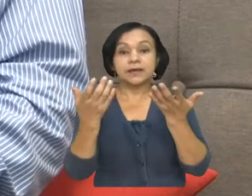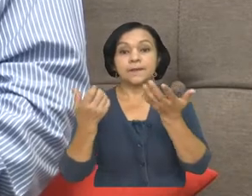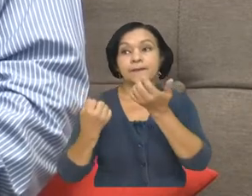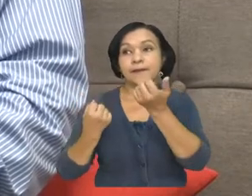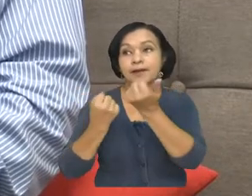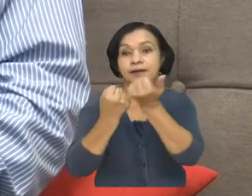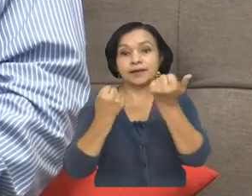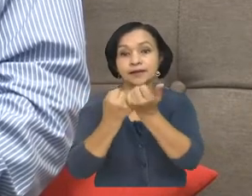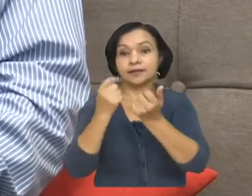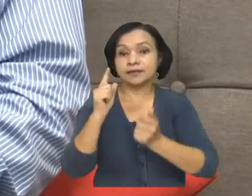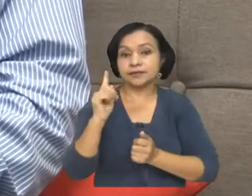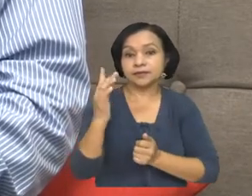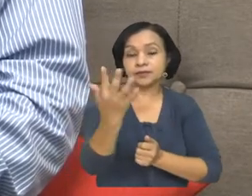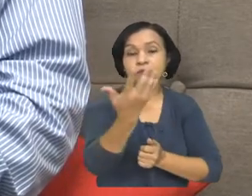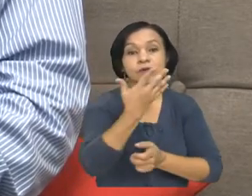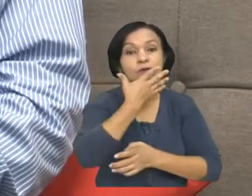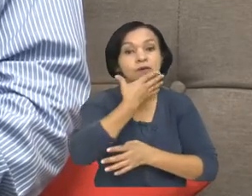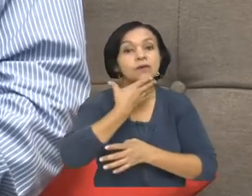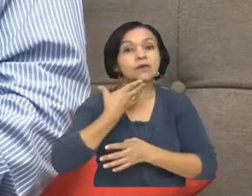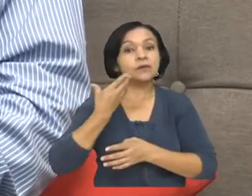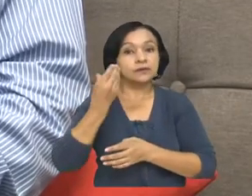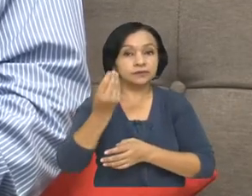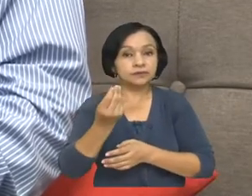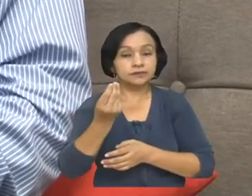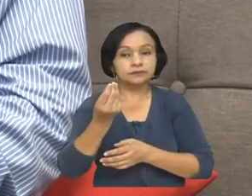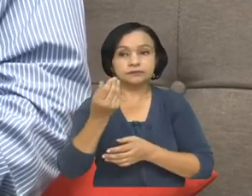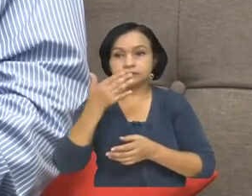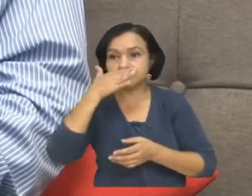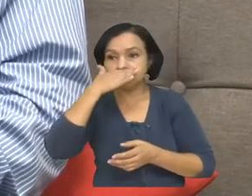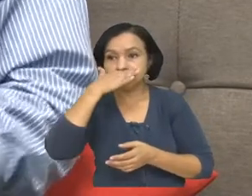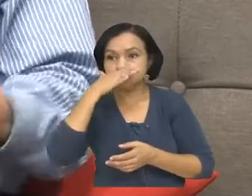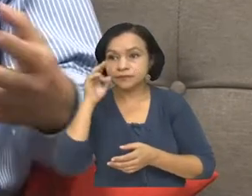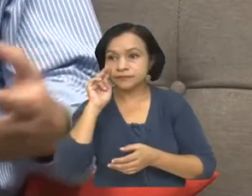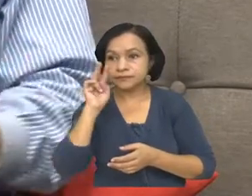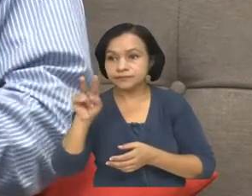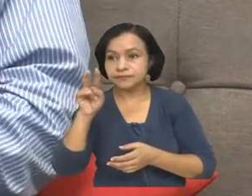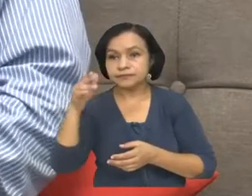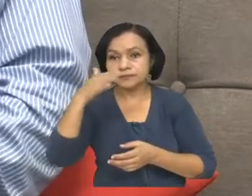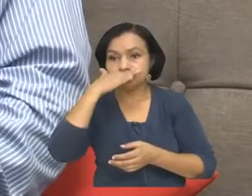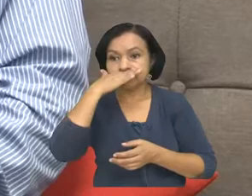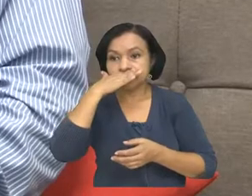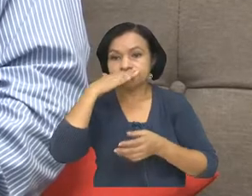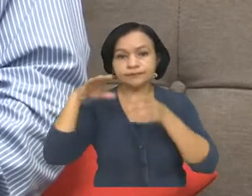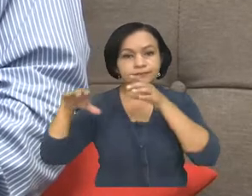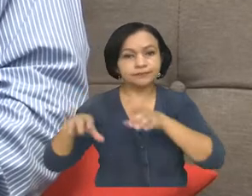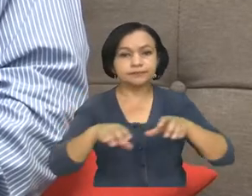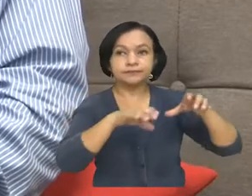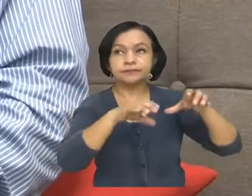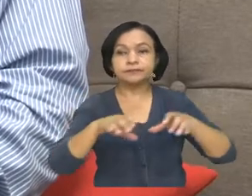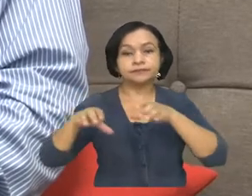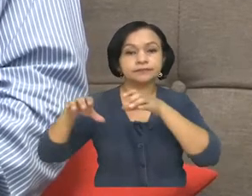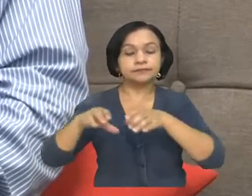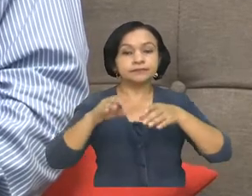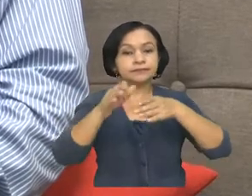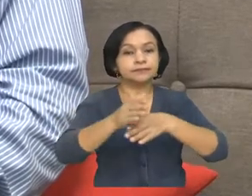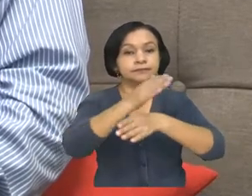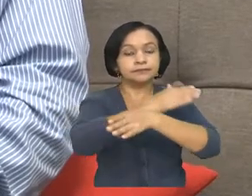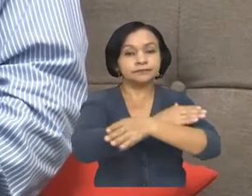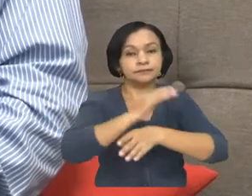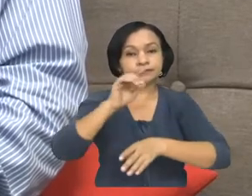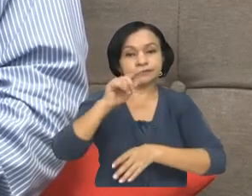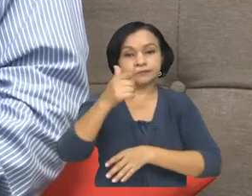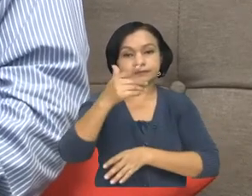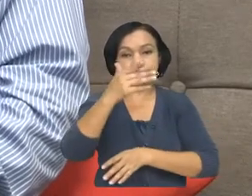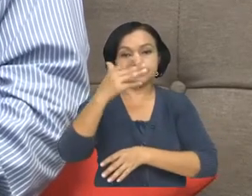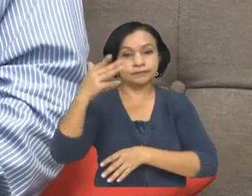gran mayoría de los jóvenes nos incorporamos pues a toda esta lucha desde antes del 79,